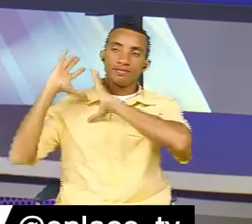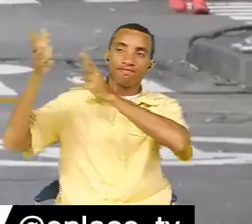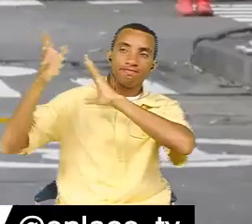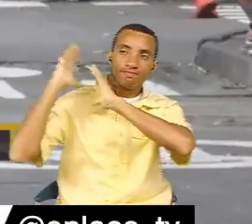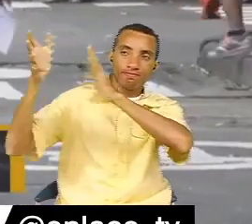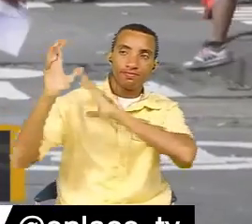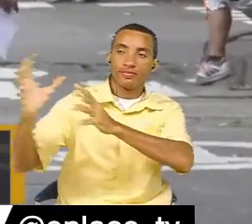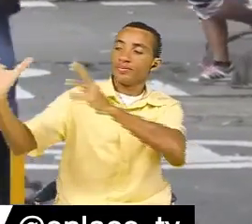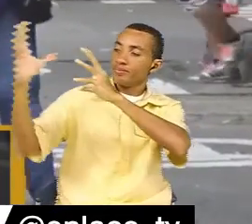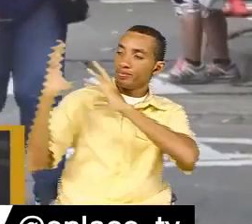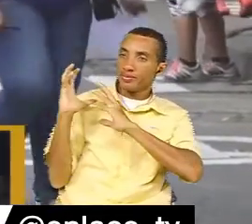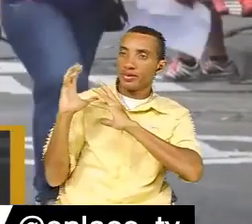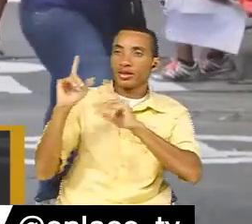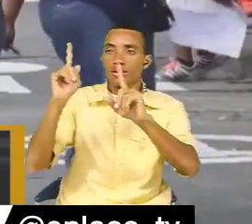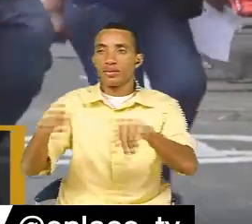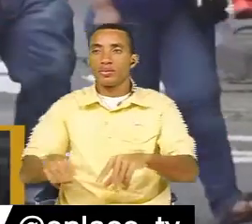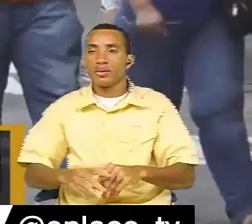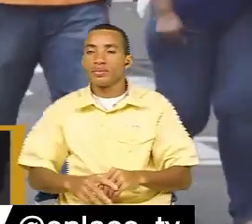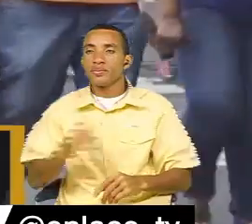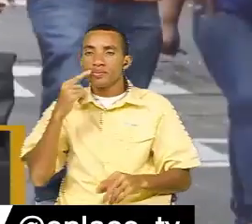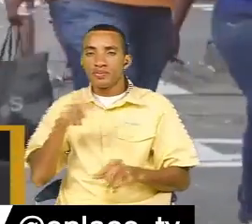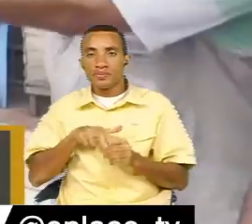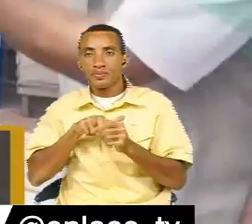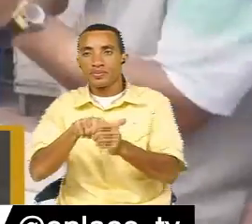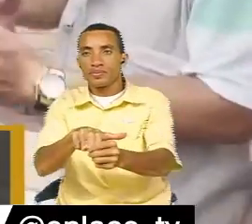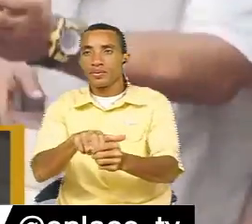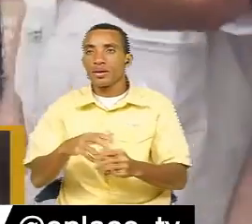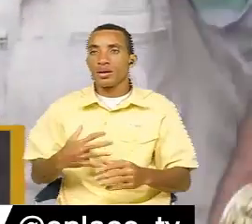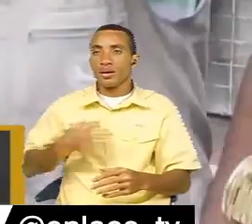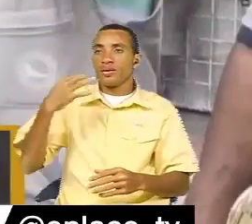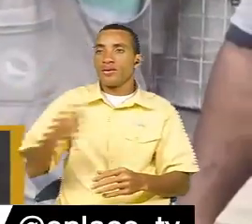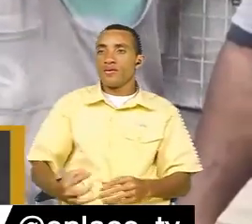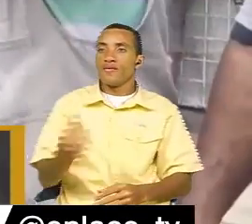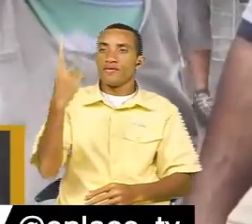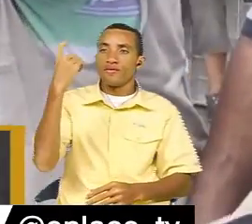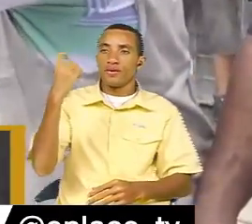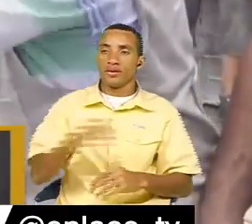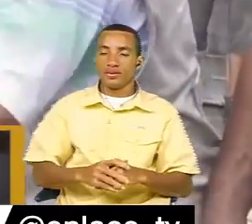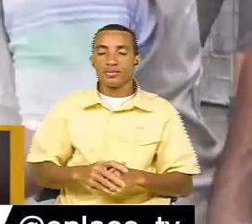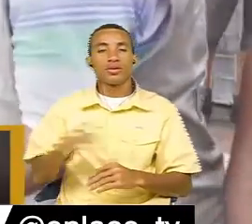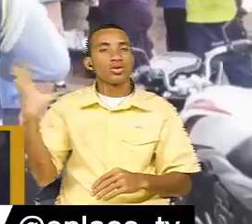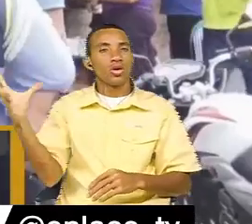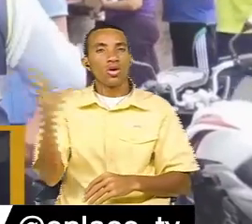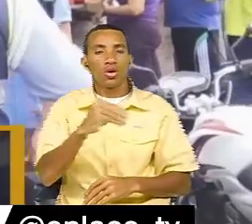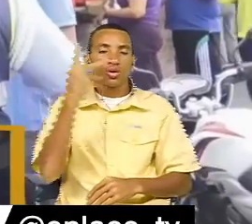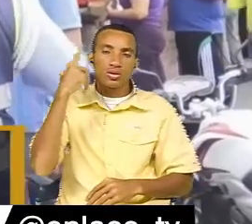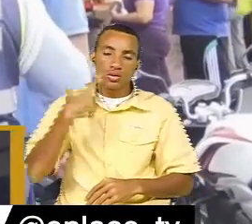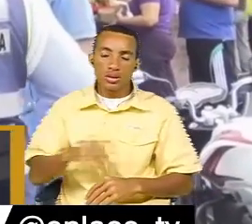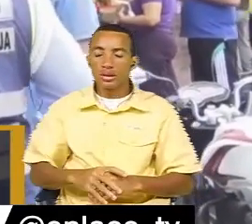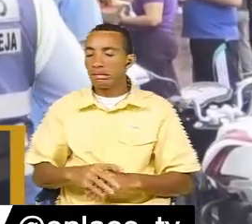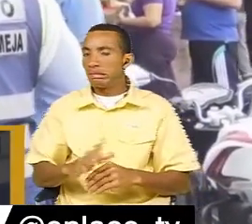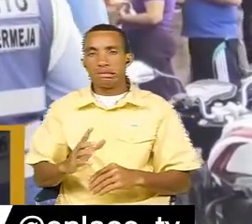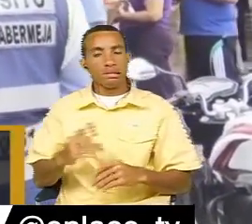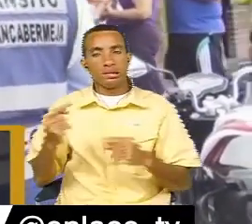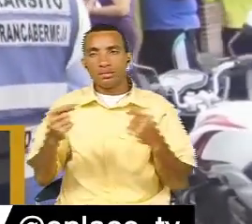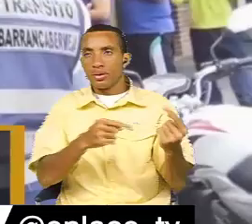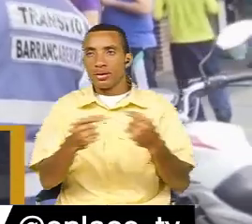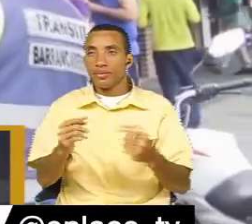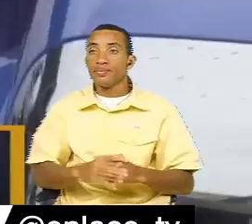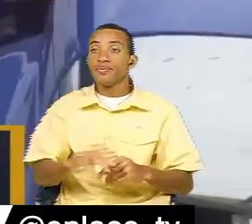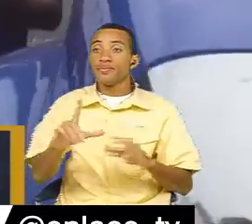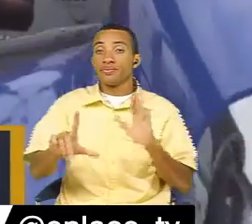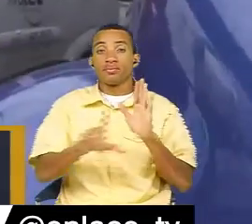La falta de cultura ciudadana frente a la movilidad sigue siendo la polémica de cada día y se hace más evidente cuando las autoridades dan cumplimiento